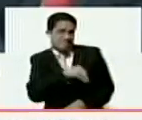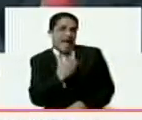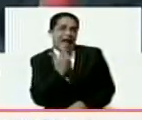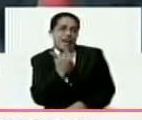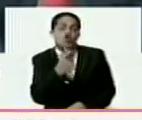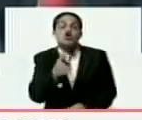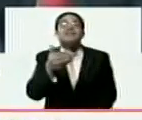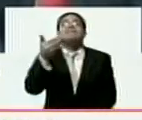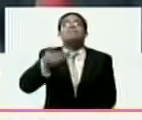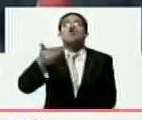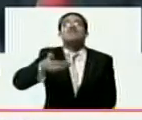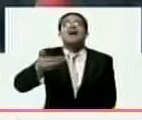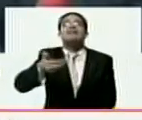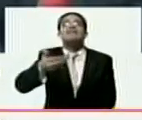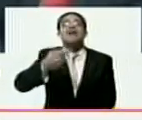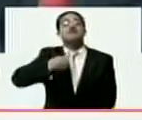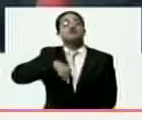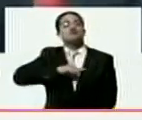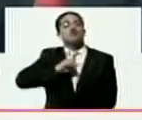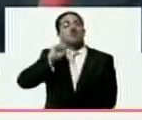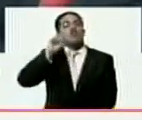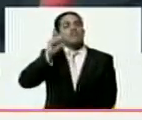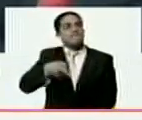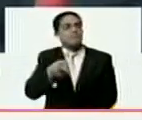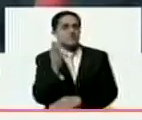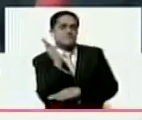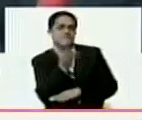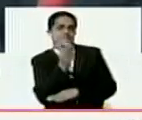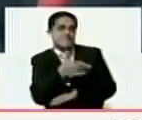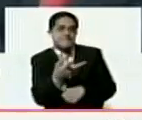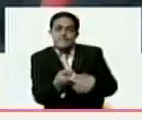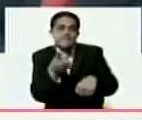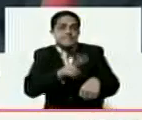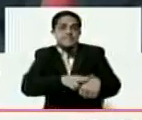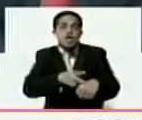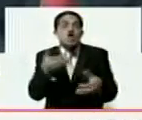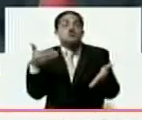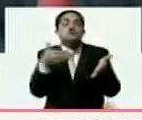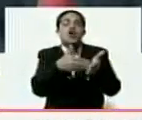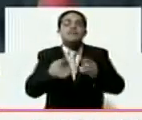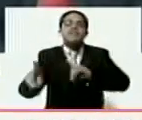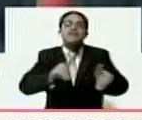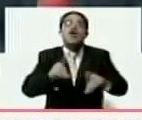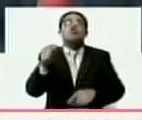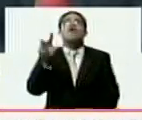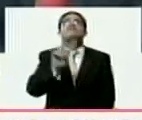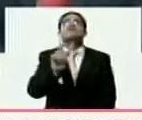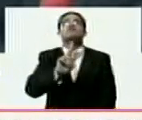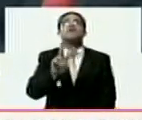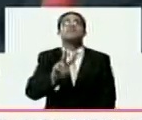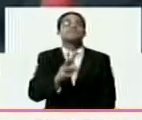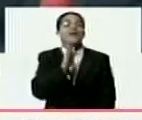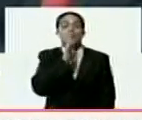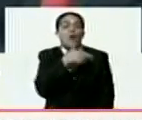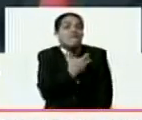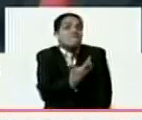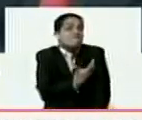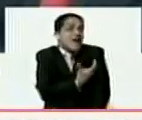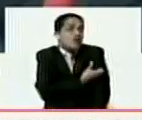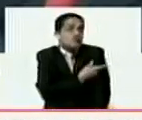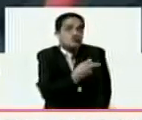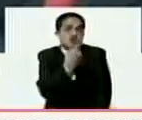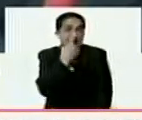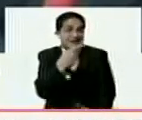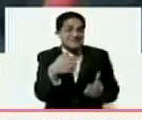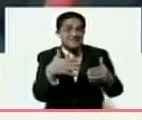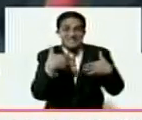muy importante imponer sanciones más fuertes contra la dictadura en Venezuela. Se han quedado sin vacunas, han destruido el sistema